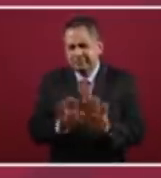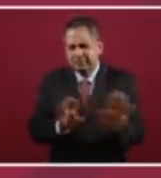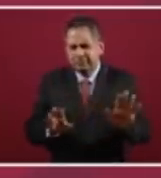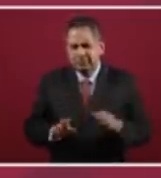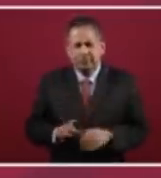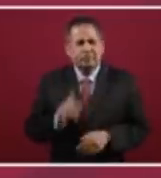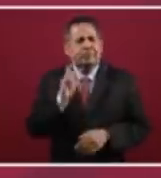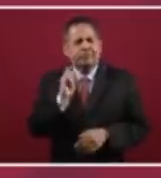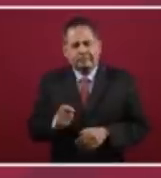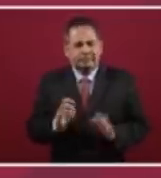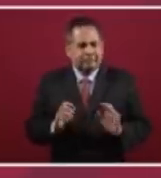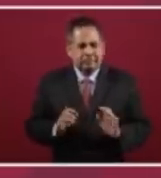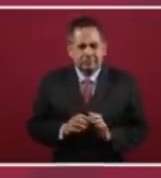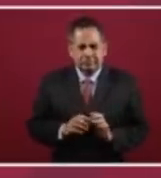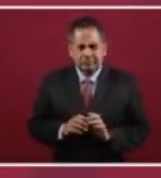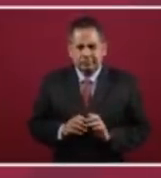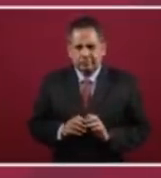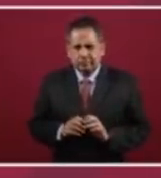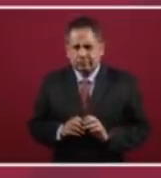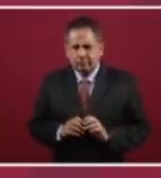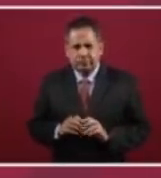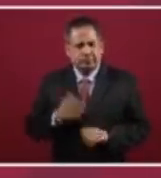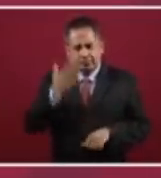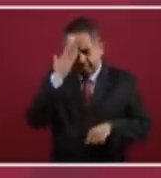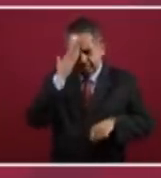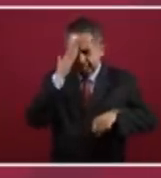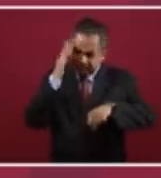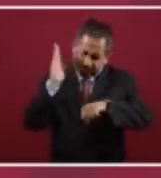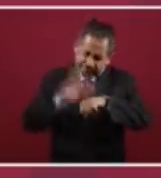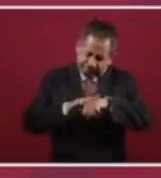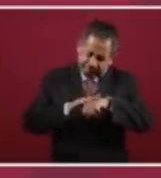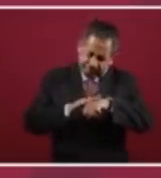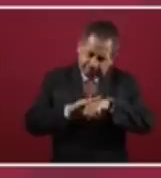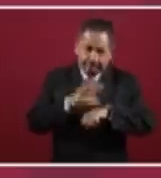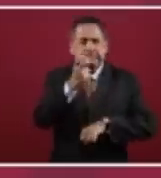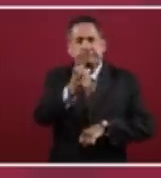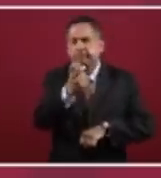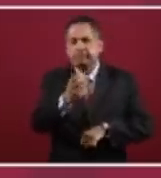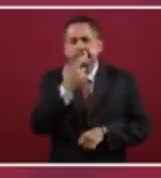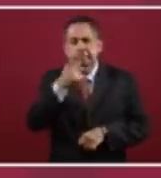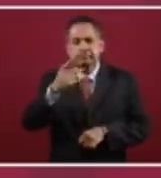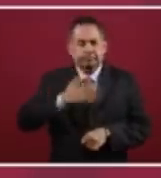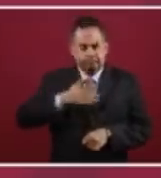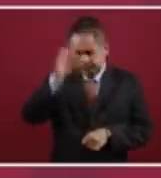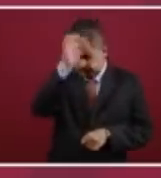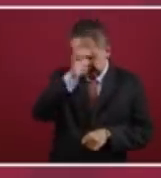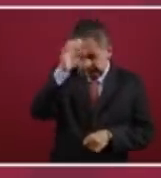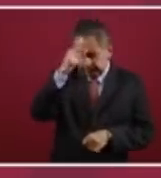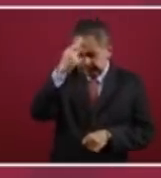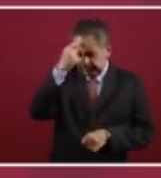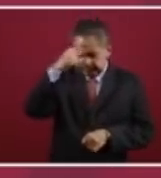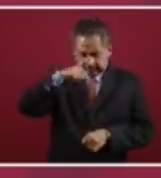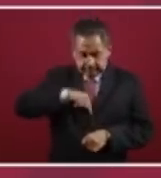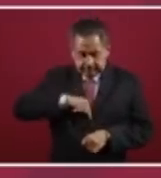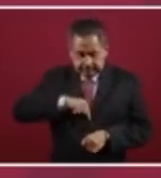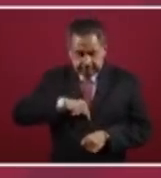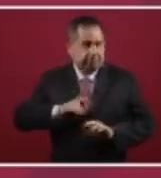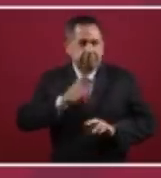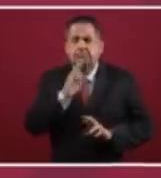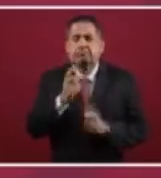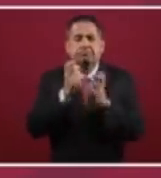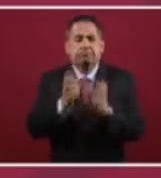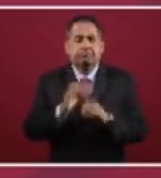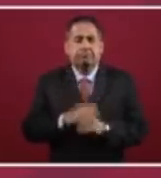Lo mejor es lo que queda en la conciencia de